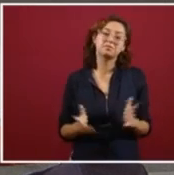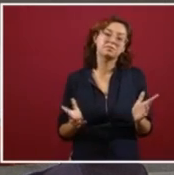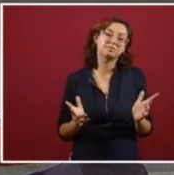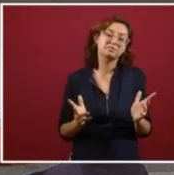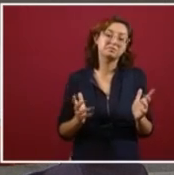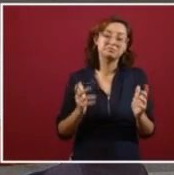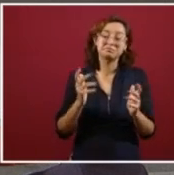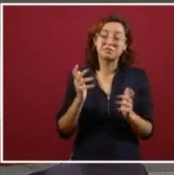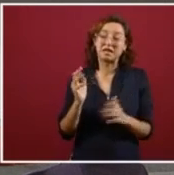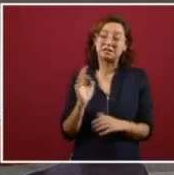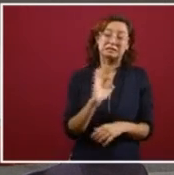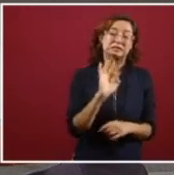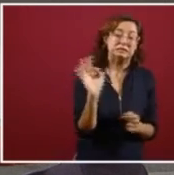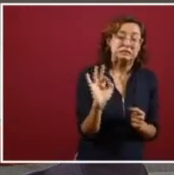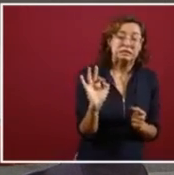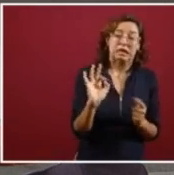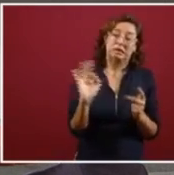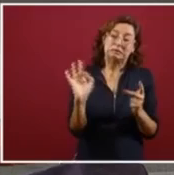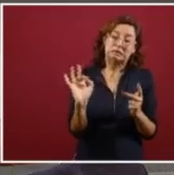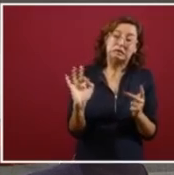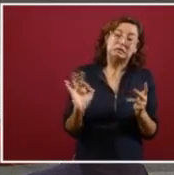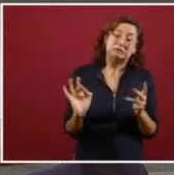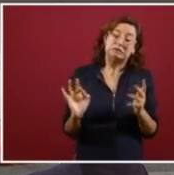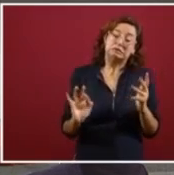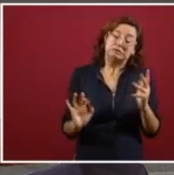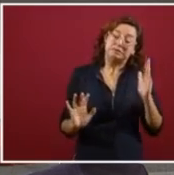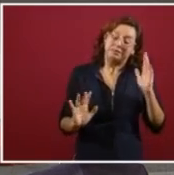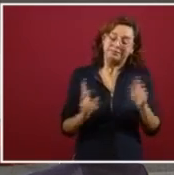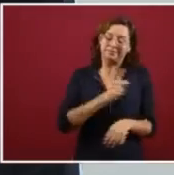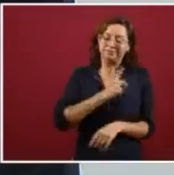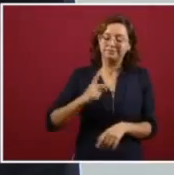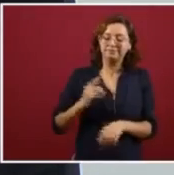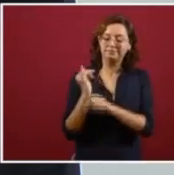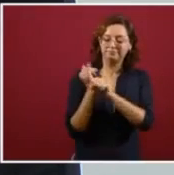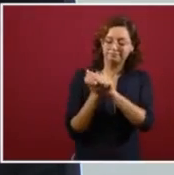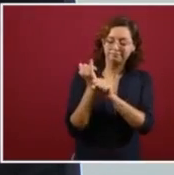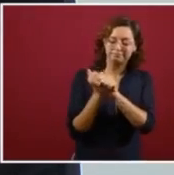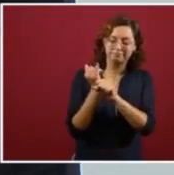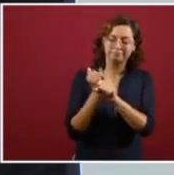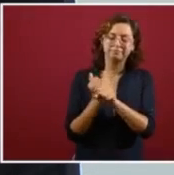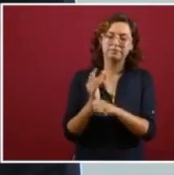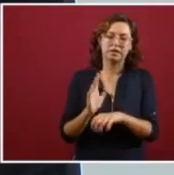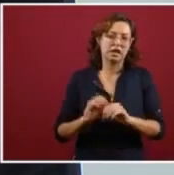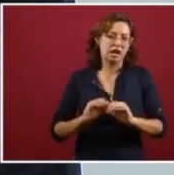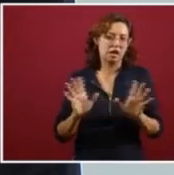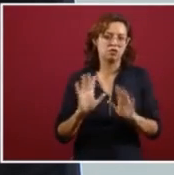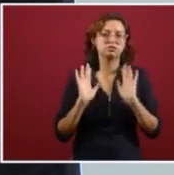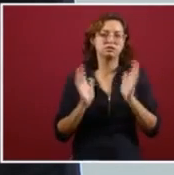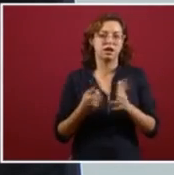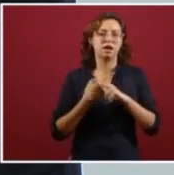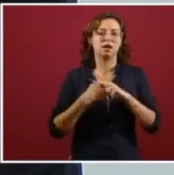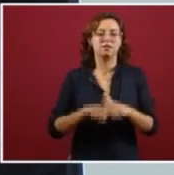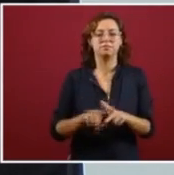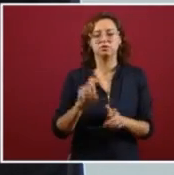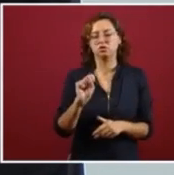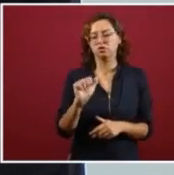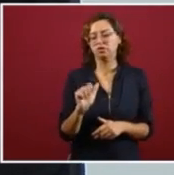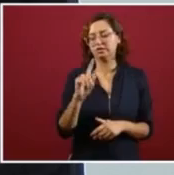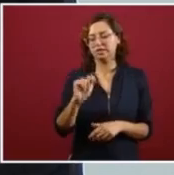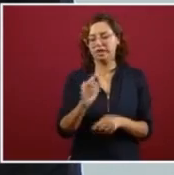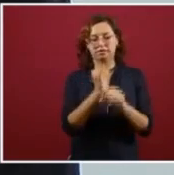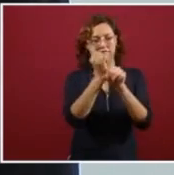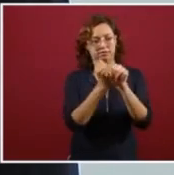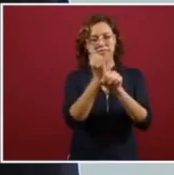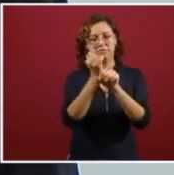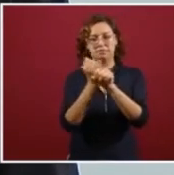el presidente habló de si el exministro de la Suprema Corte de Justicia de la Nación, José Ramón Cosío, está detrás de la ola de amparos contra